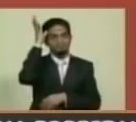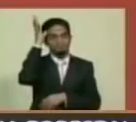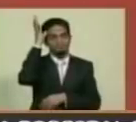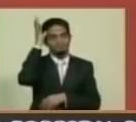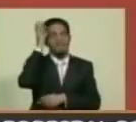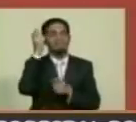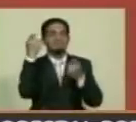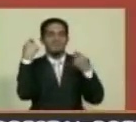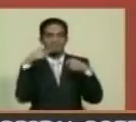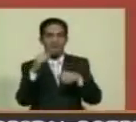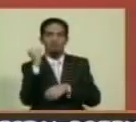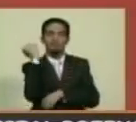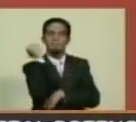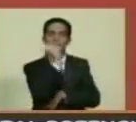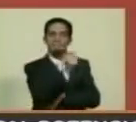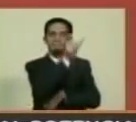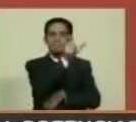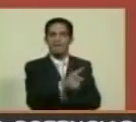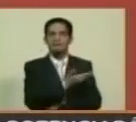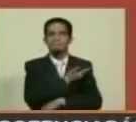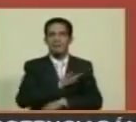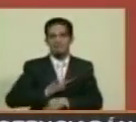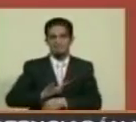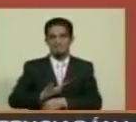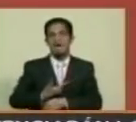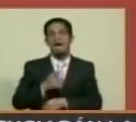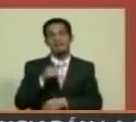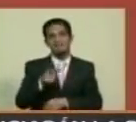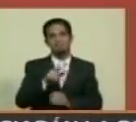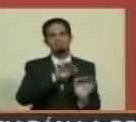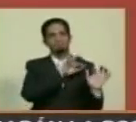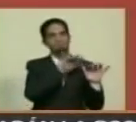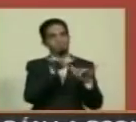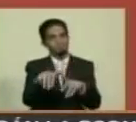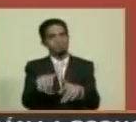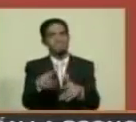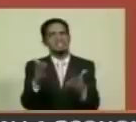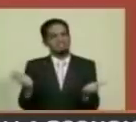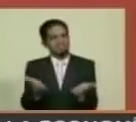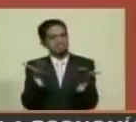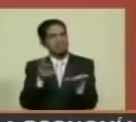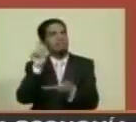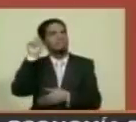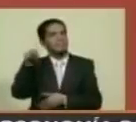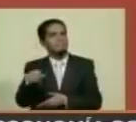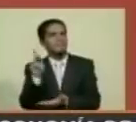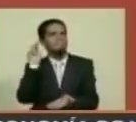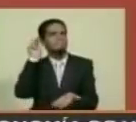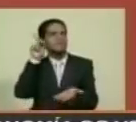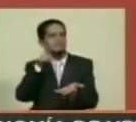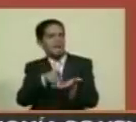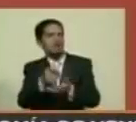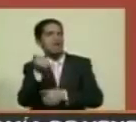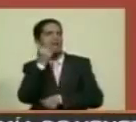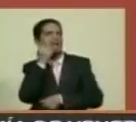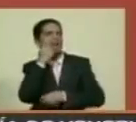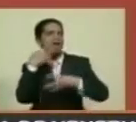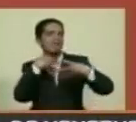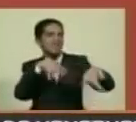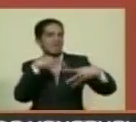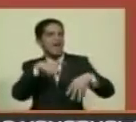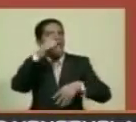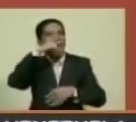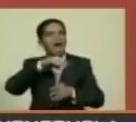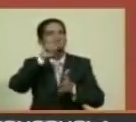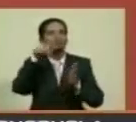frustración participaron en los eventos de violencia en las llamadas guarimbas del año 2014